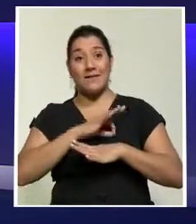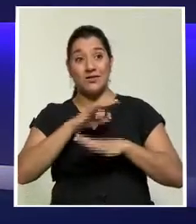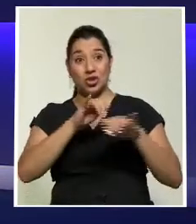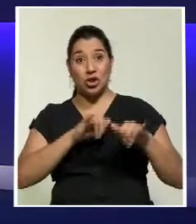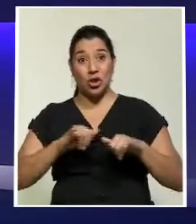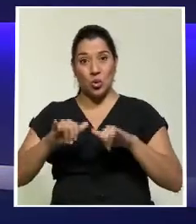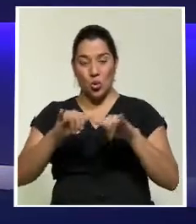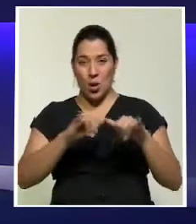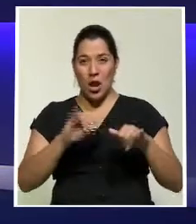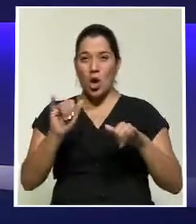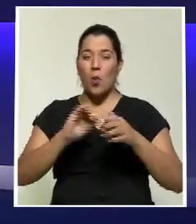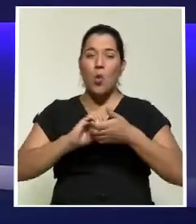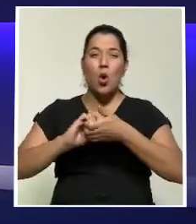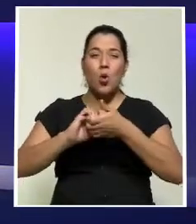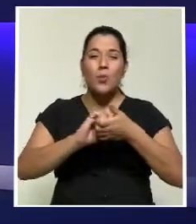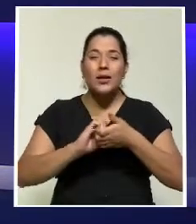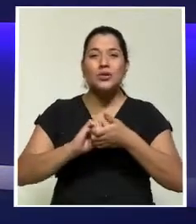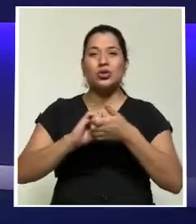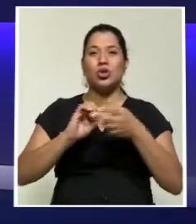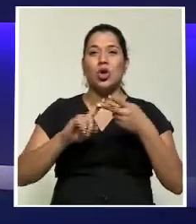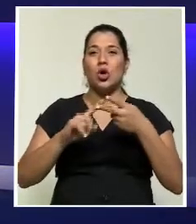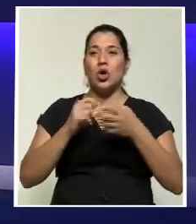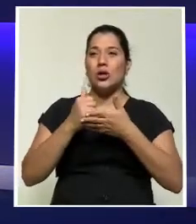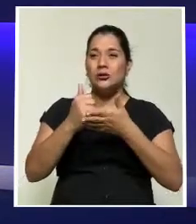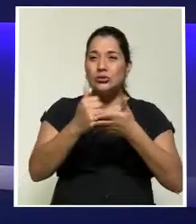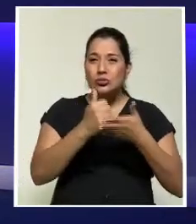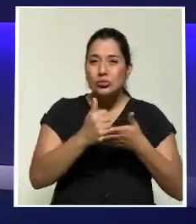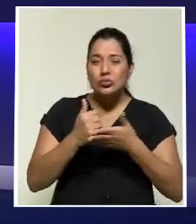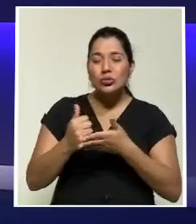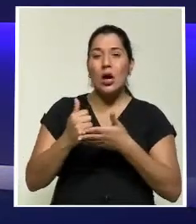solidaridad, la justicia,